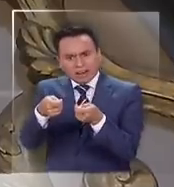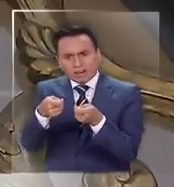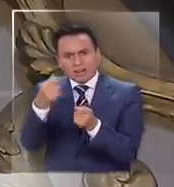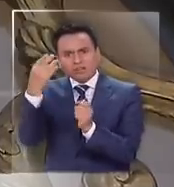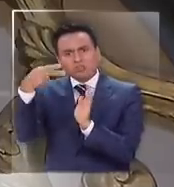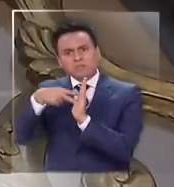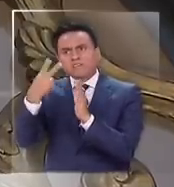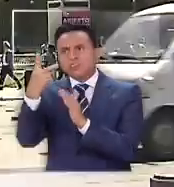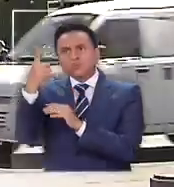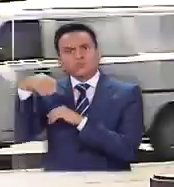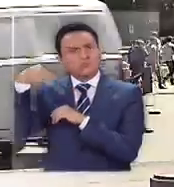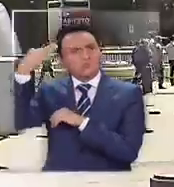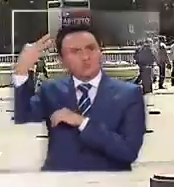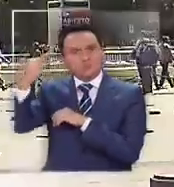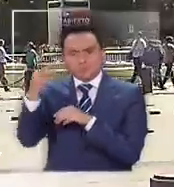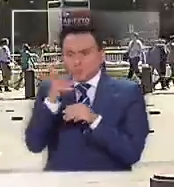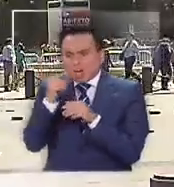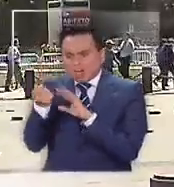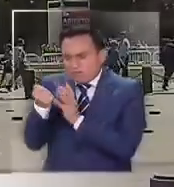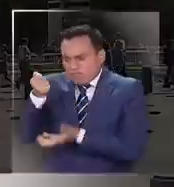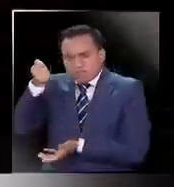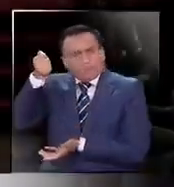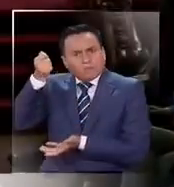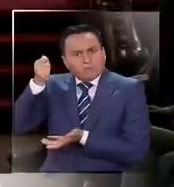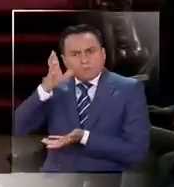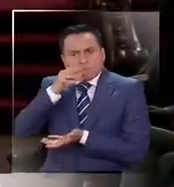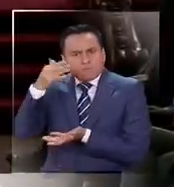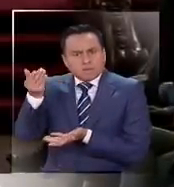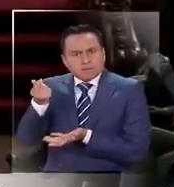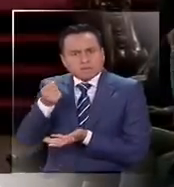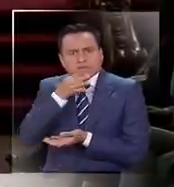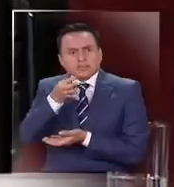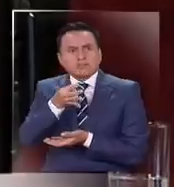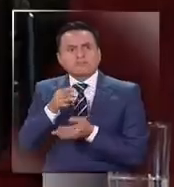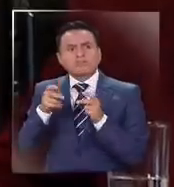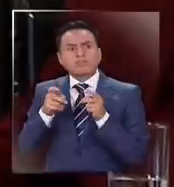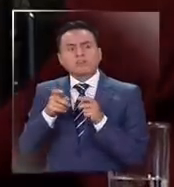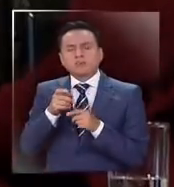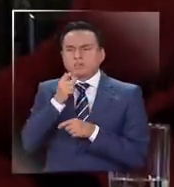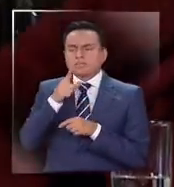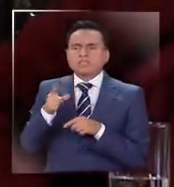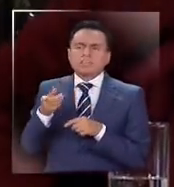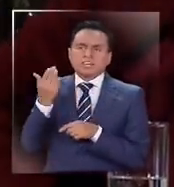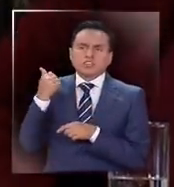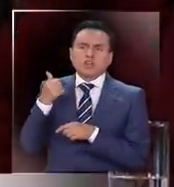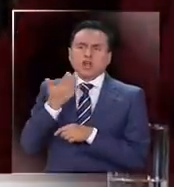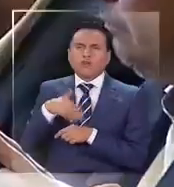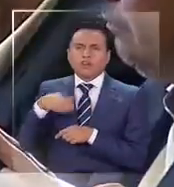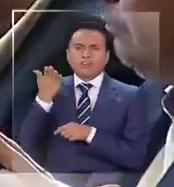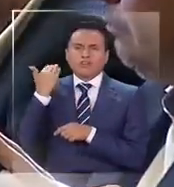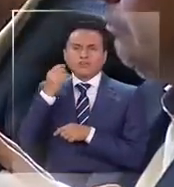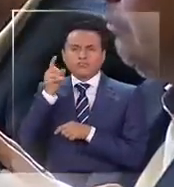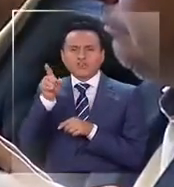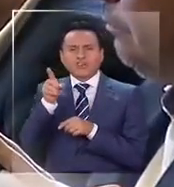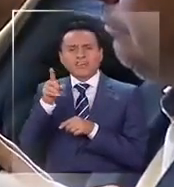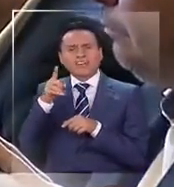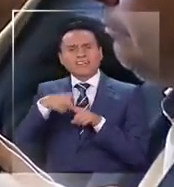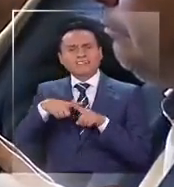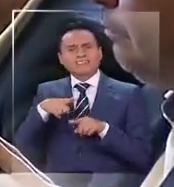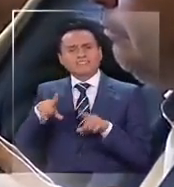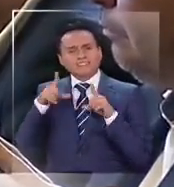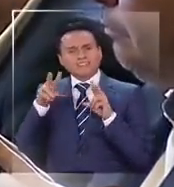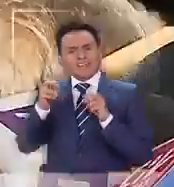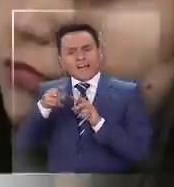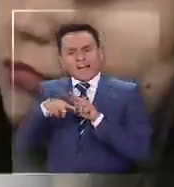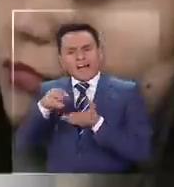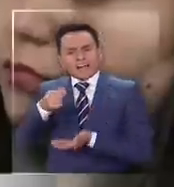el 2021 que no están financiados. Un cuestionamiento directo al gobierno anterior. Por eso el ex titular de Hacienda